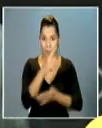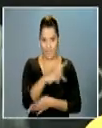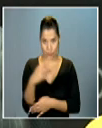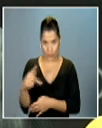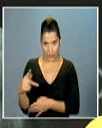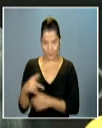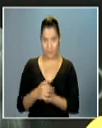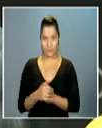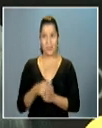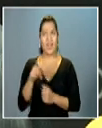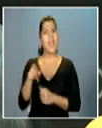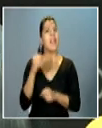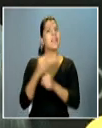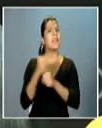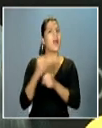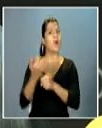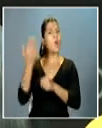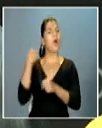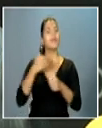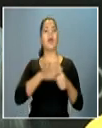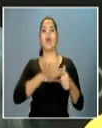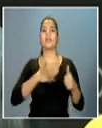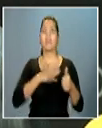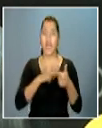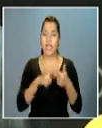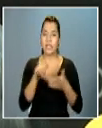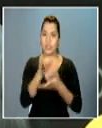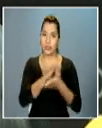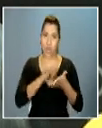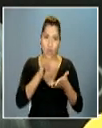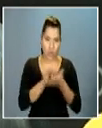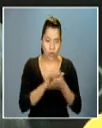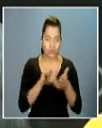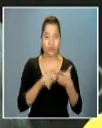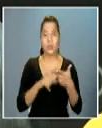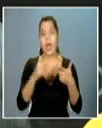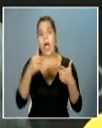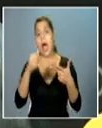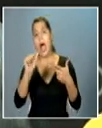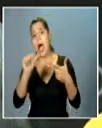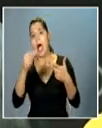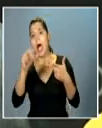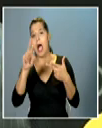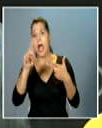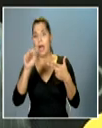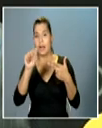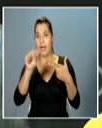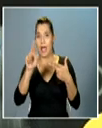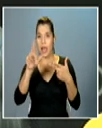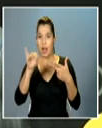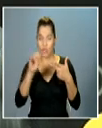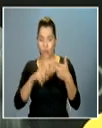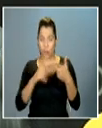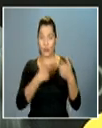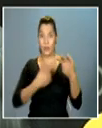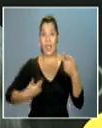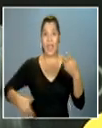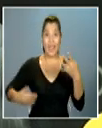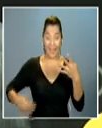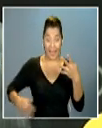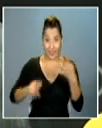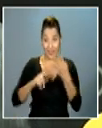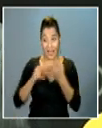Hans trabajó en Atenas, en San José, en la Fiscalía Agrario Ambiental, también trabajó en Heredia, en la Unidad de